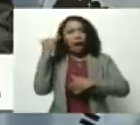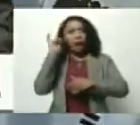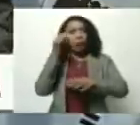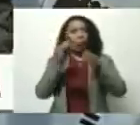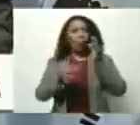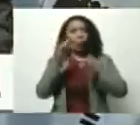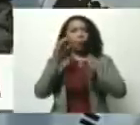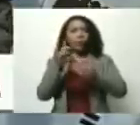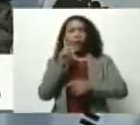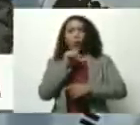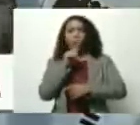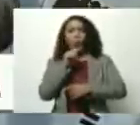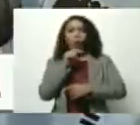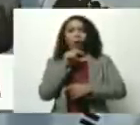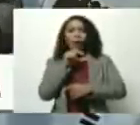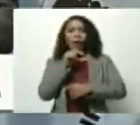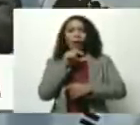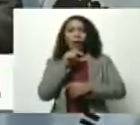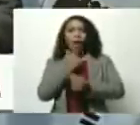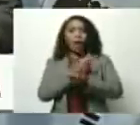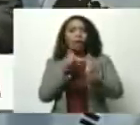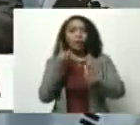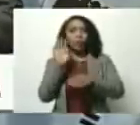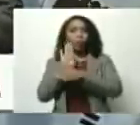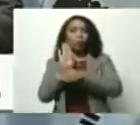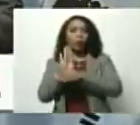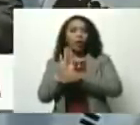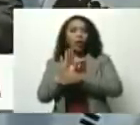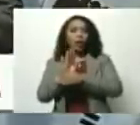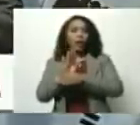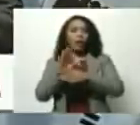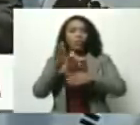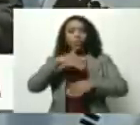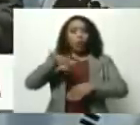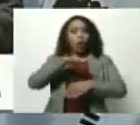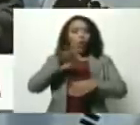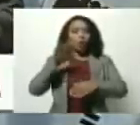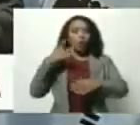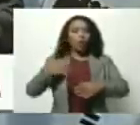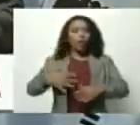habrá justicia y que no habrá impunidad para proteger los derechos de todos. Muchas gracias.